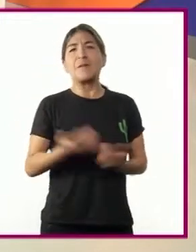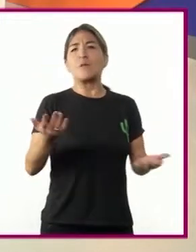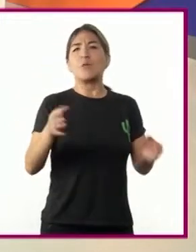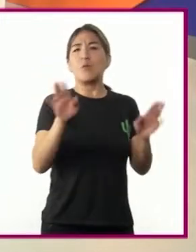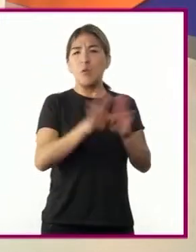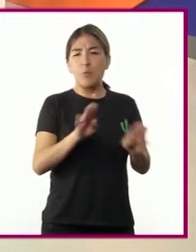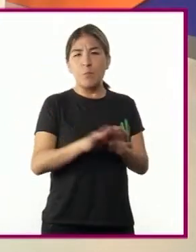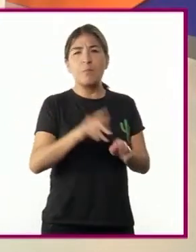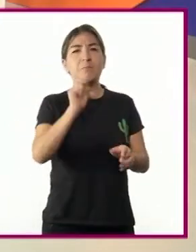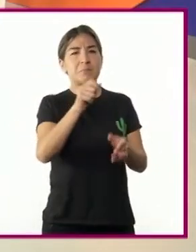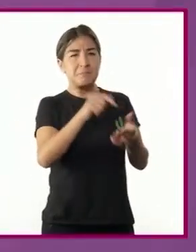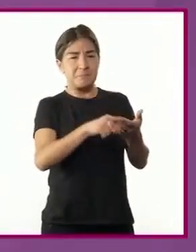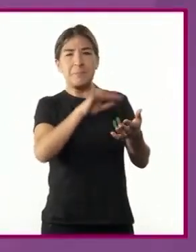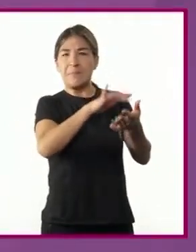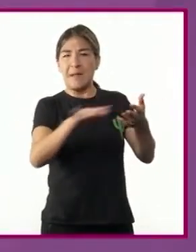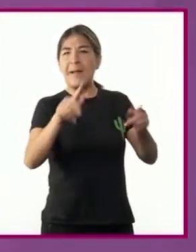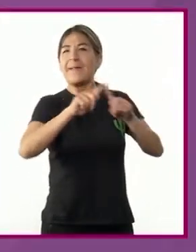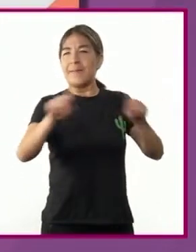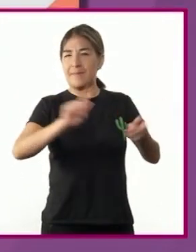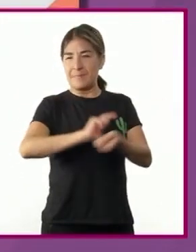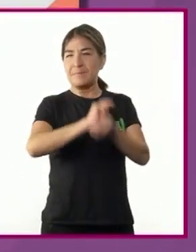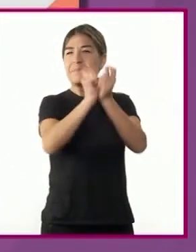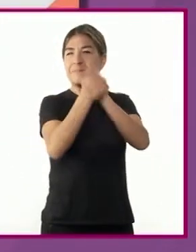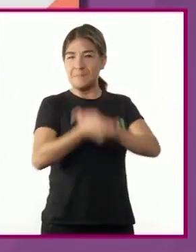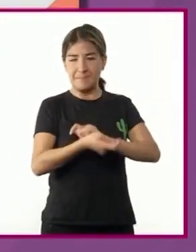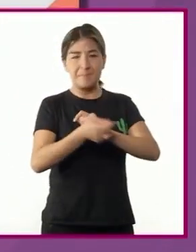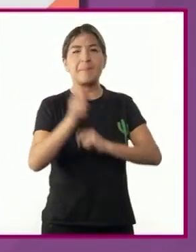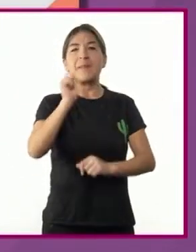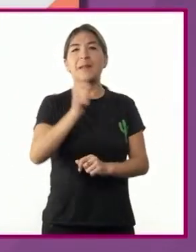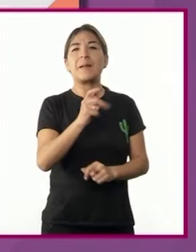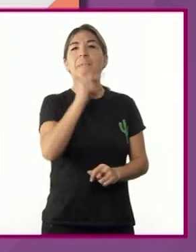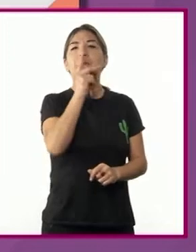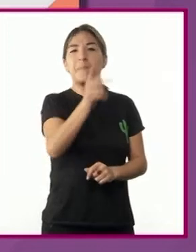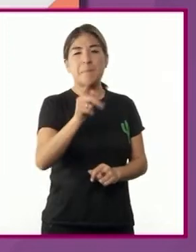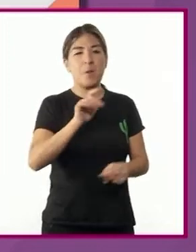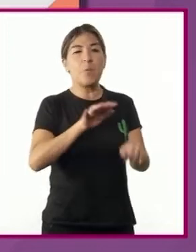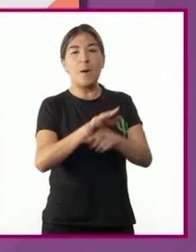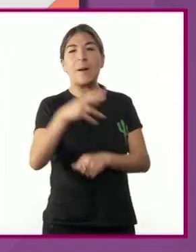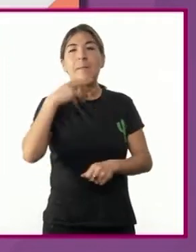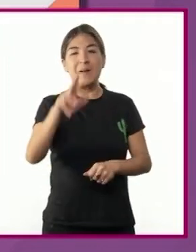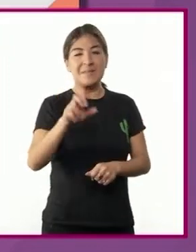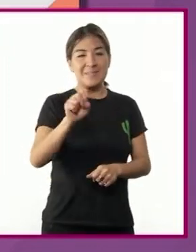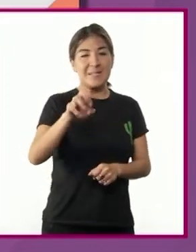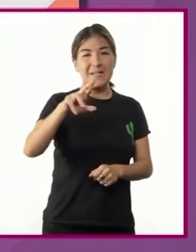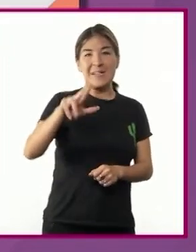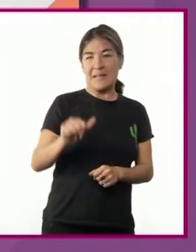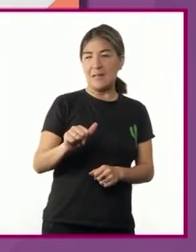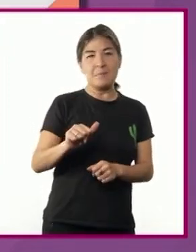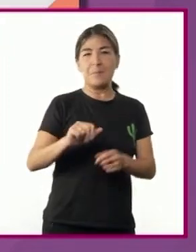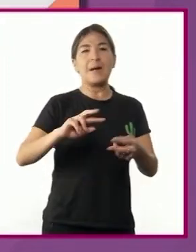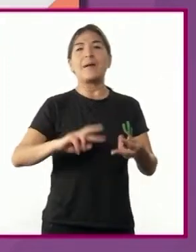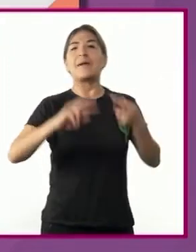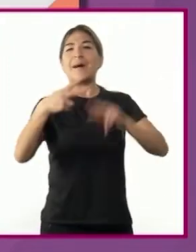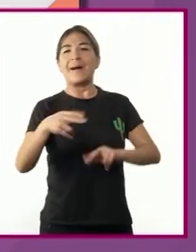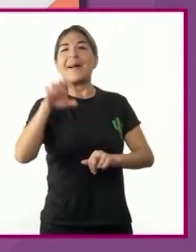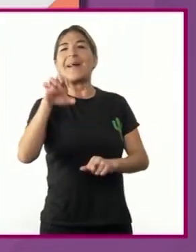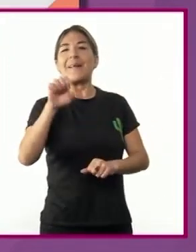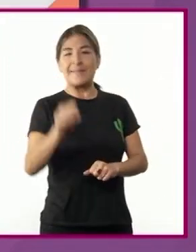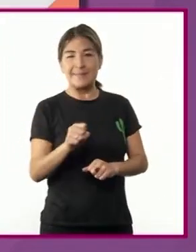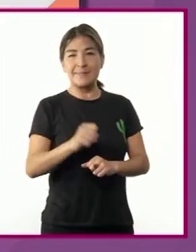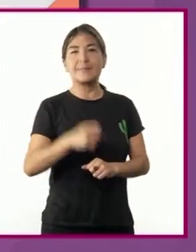la siguiente manera. Lo que hice fue reemplazar el verbo será por el verbo es para leer. Si